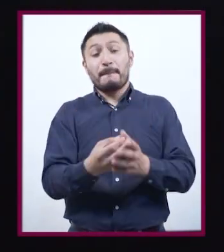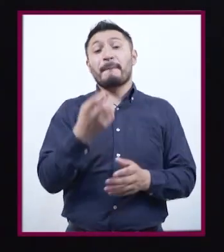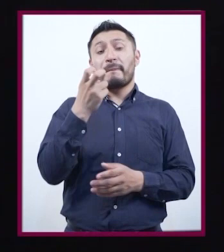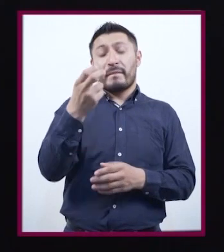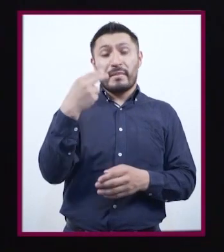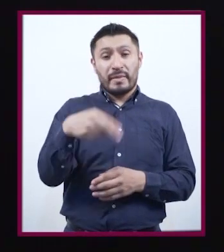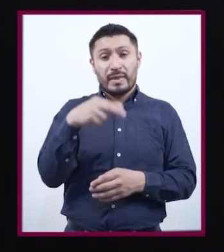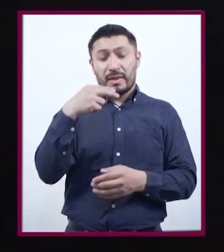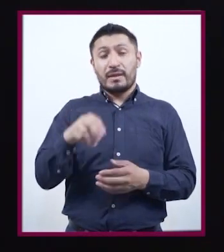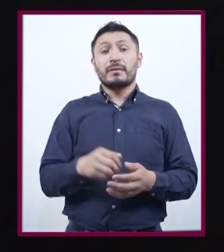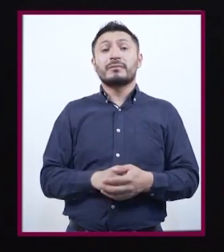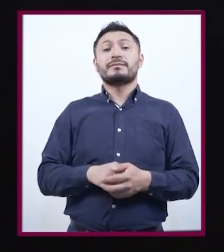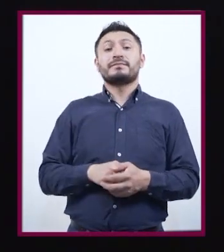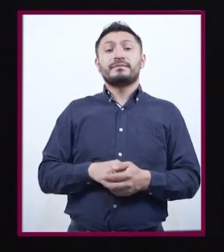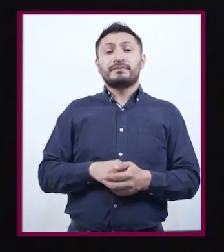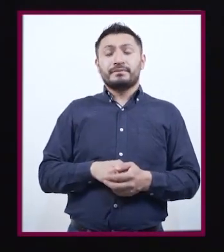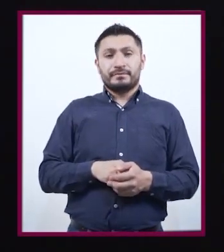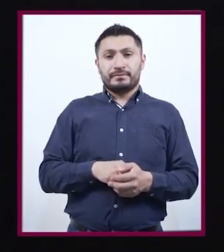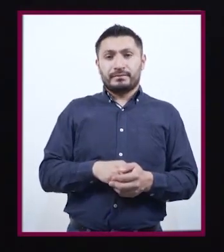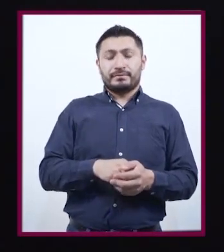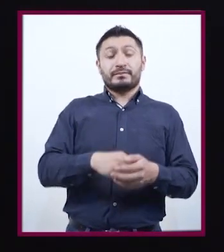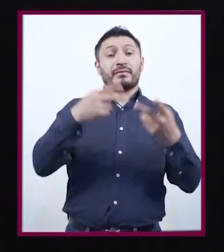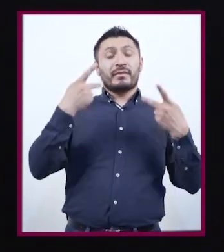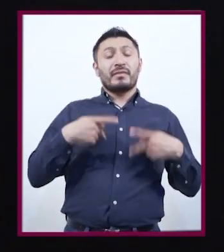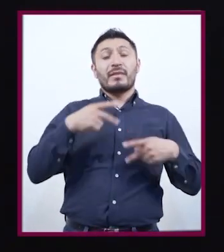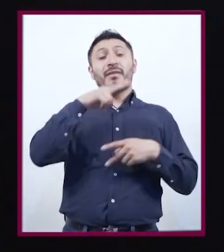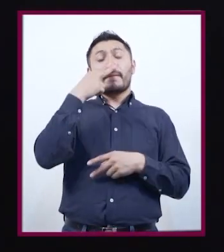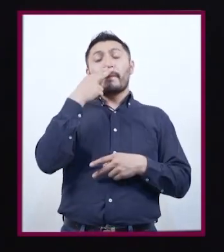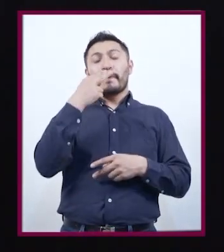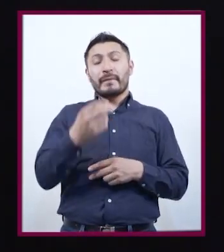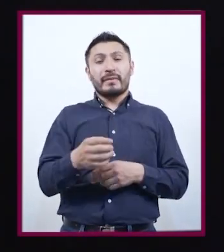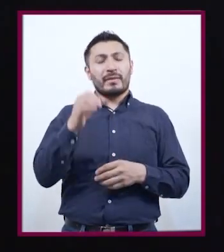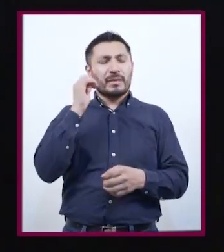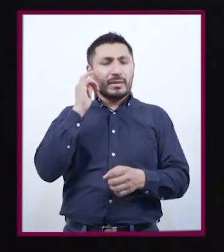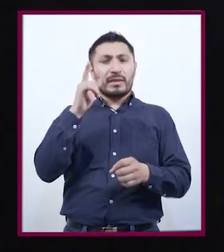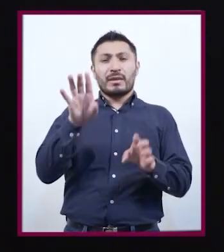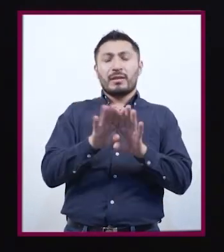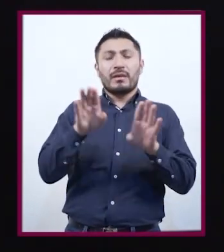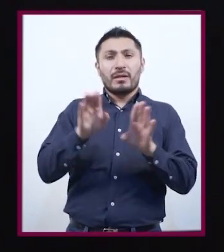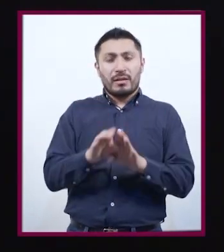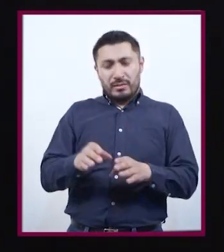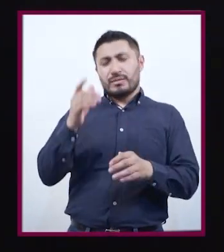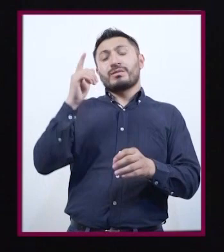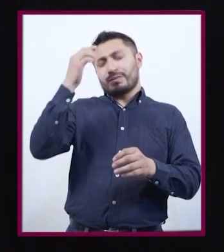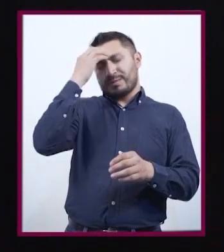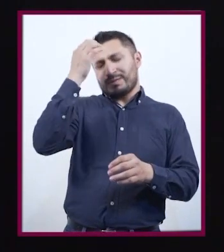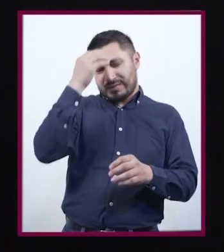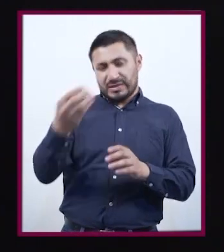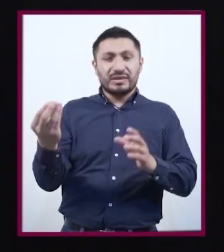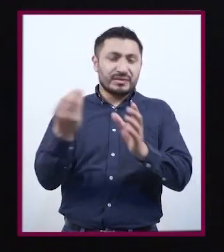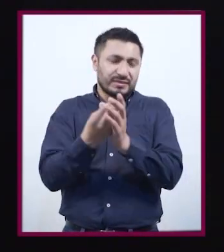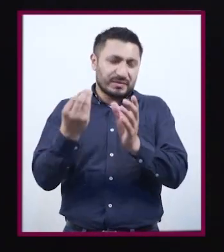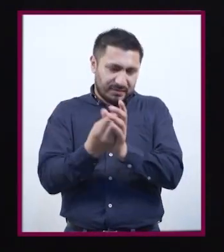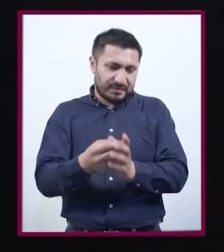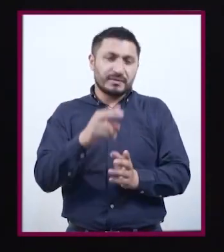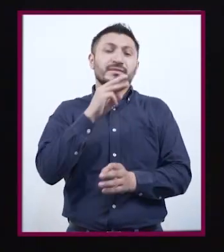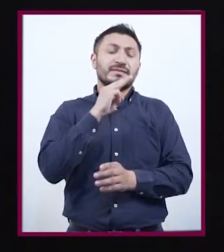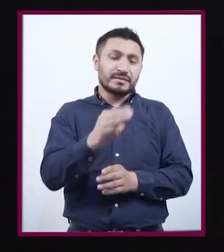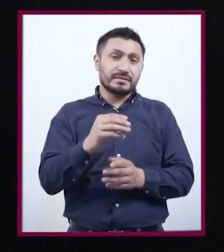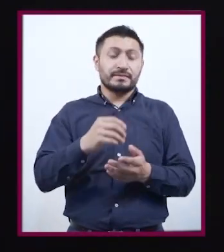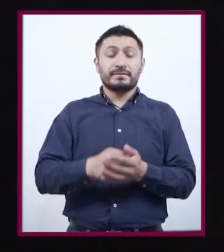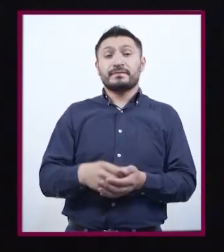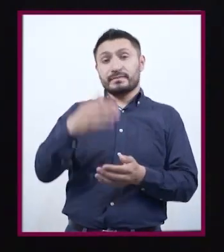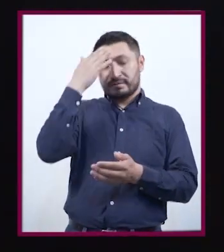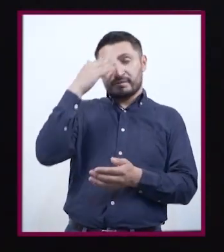para descifrarlo, de ahí su nombre. Los operadores nazis llevaban instrucciones de cómo debían ubicarse los rotores para descifrar